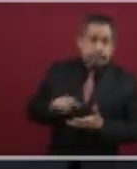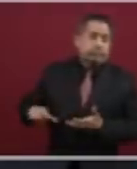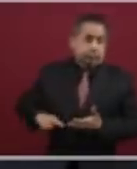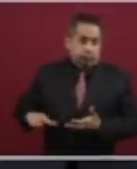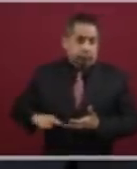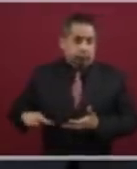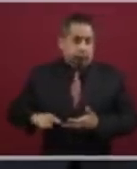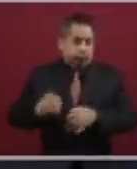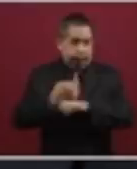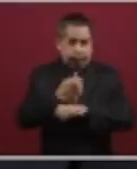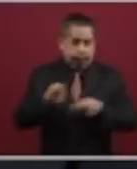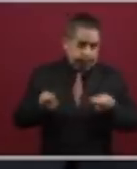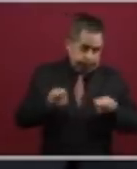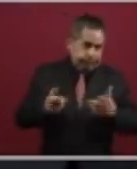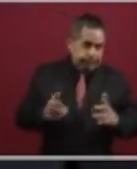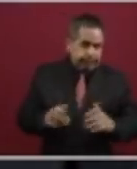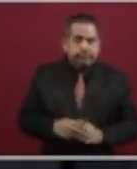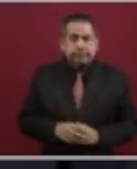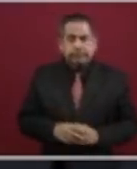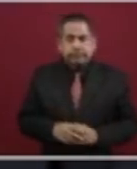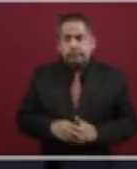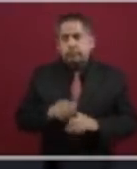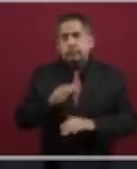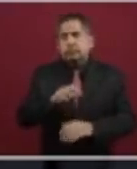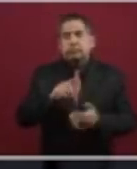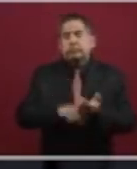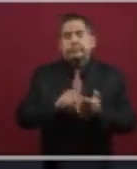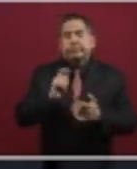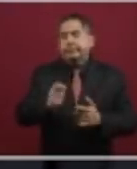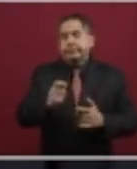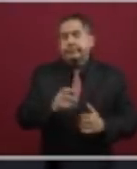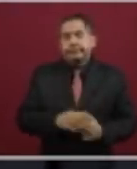gobiernos estatales. En el caso